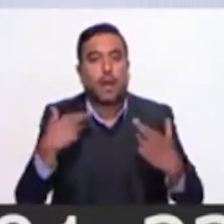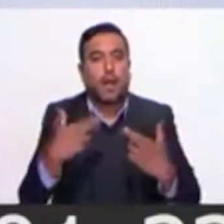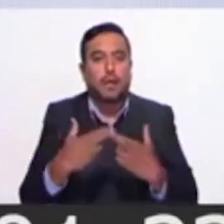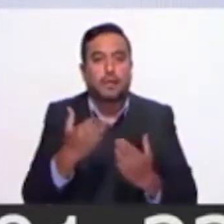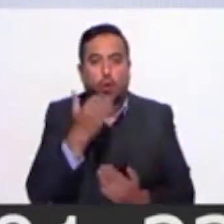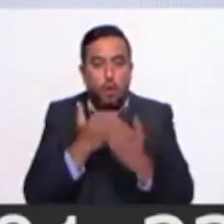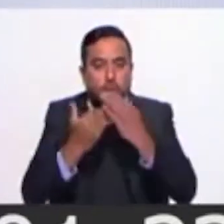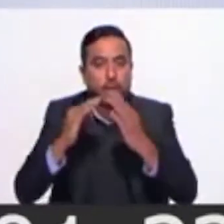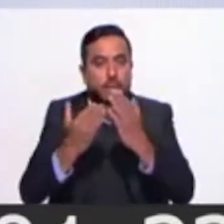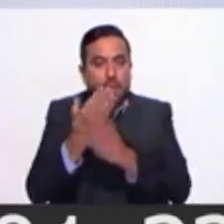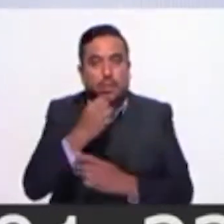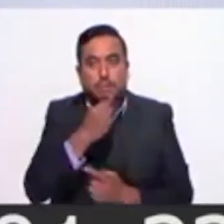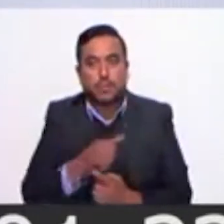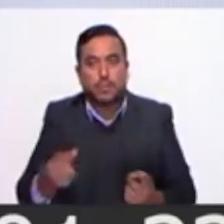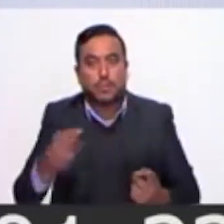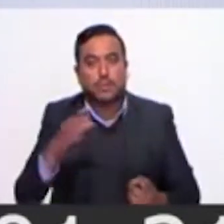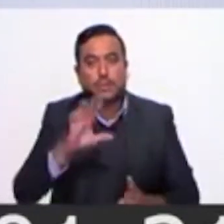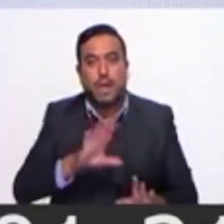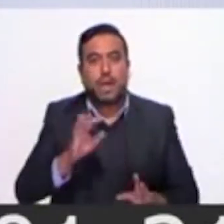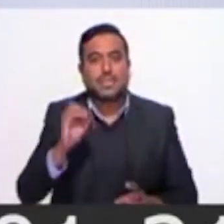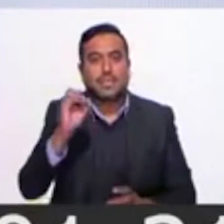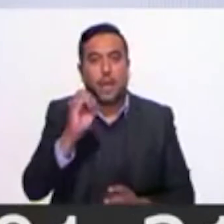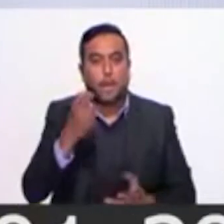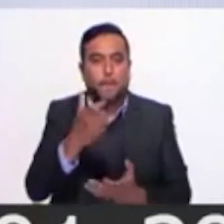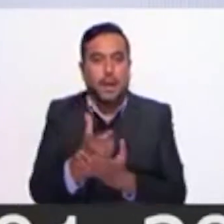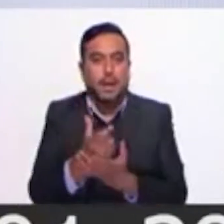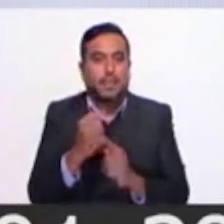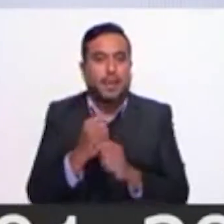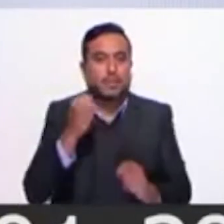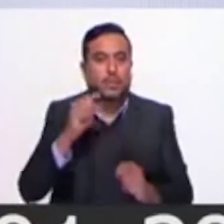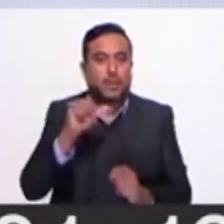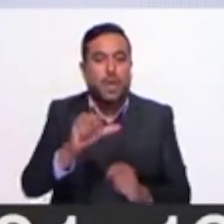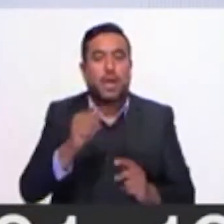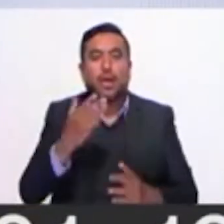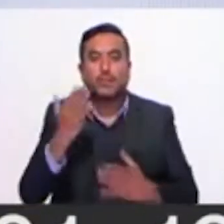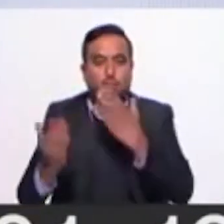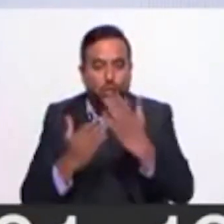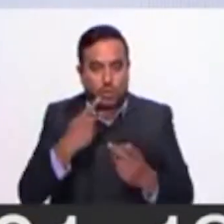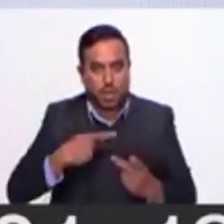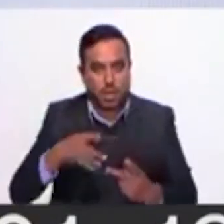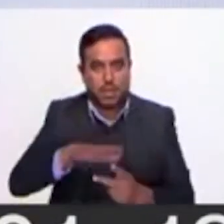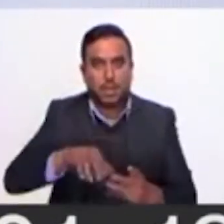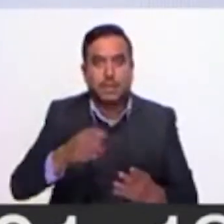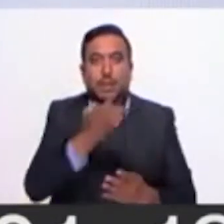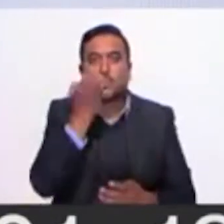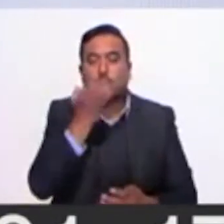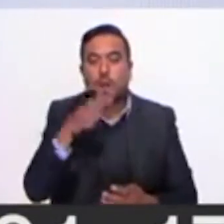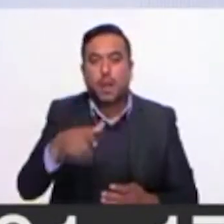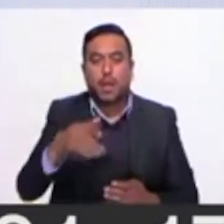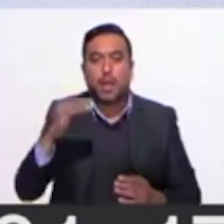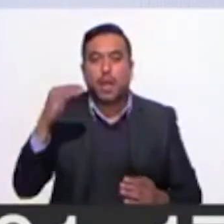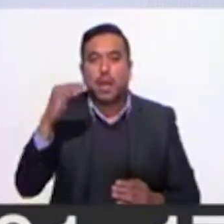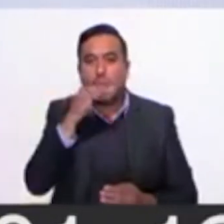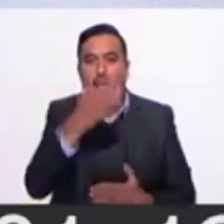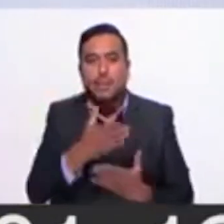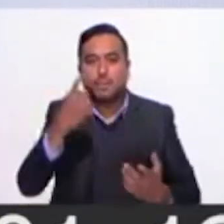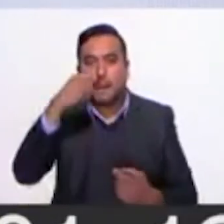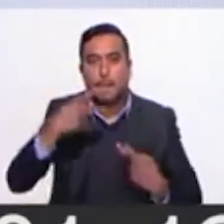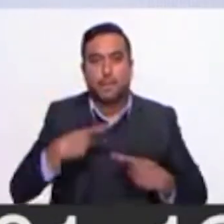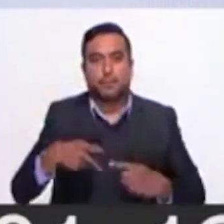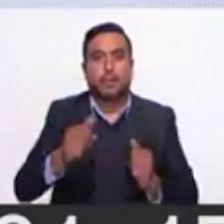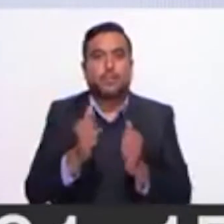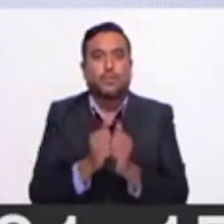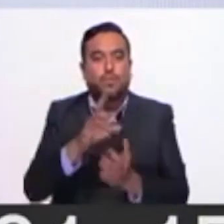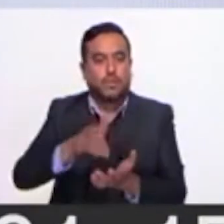comidas escolares, 0 pago de transporte a estudiantes, escuelas públicas gratuitas para personas con capacidades